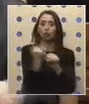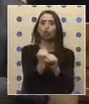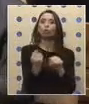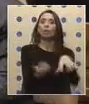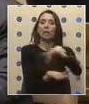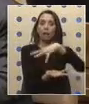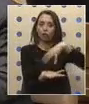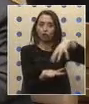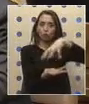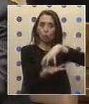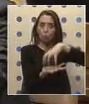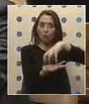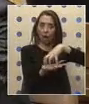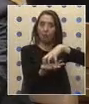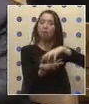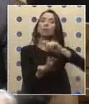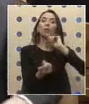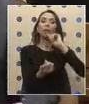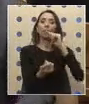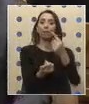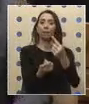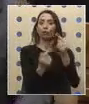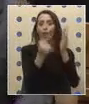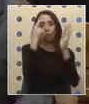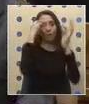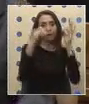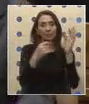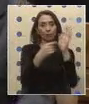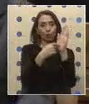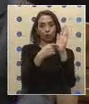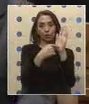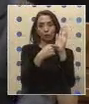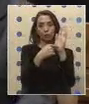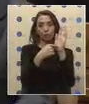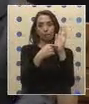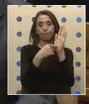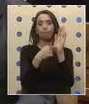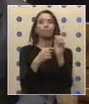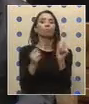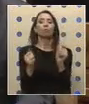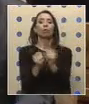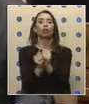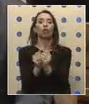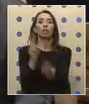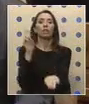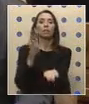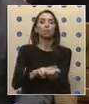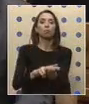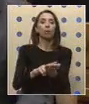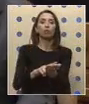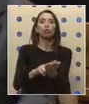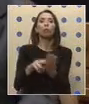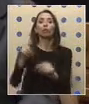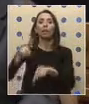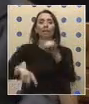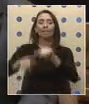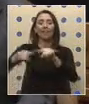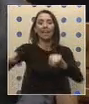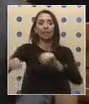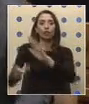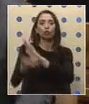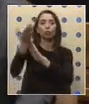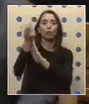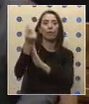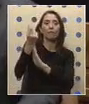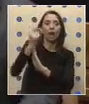yo quiero decirle de que decisiones de esta naturaleza normalmente van acompañadas de impuestos a la plusvalía. O sea, van acompañados también por